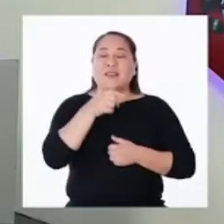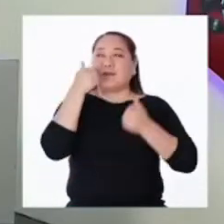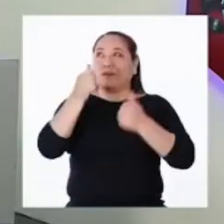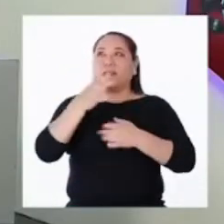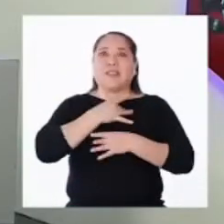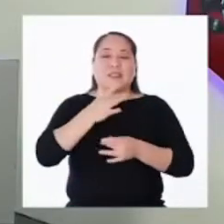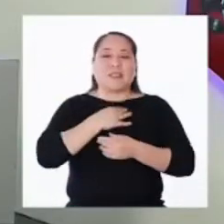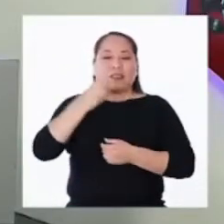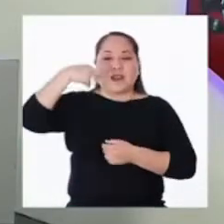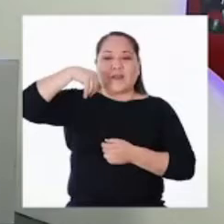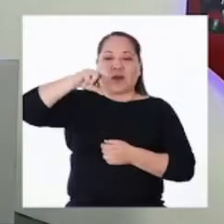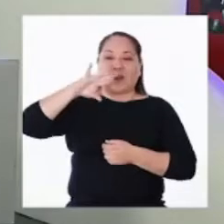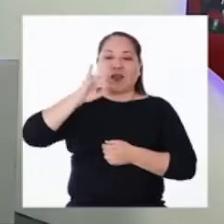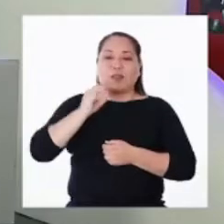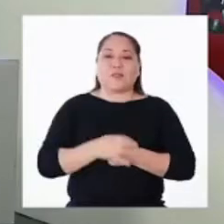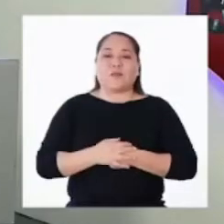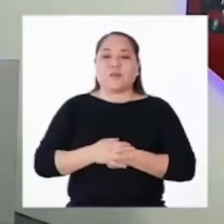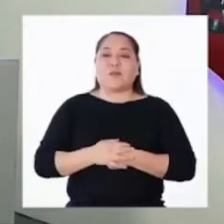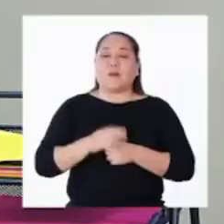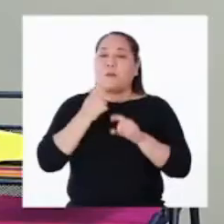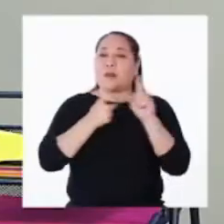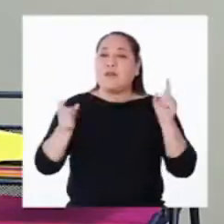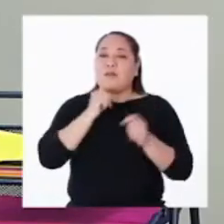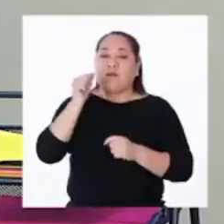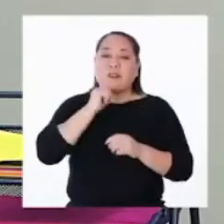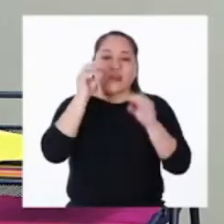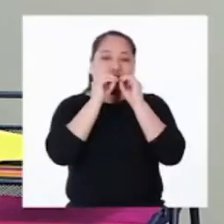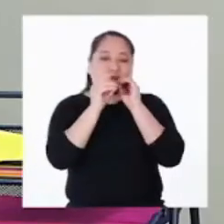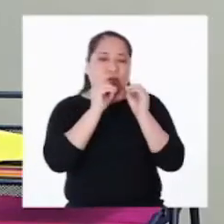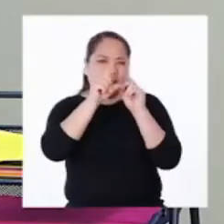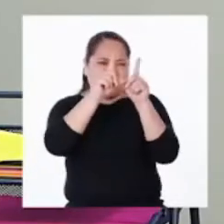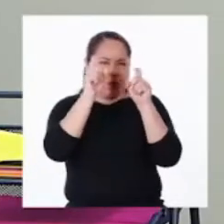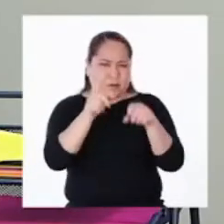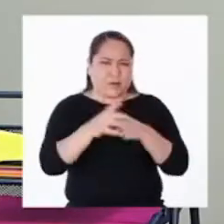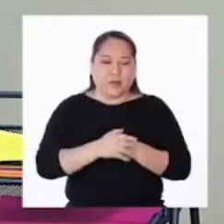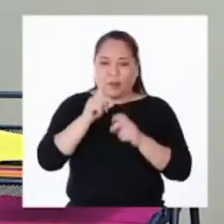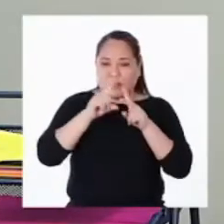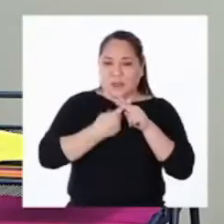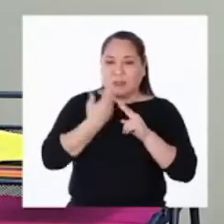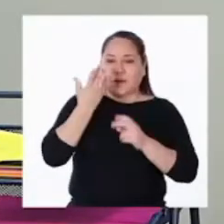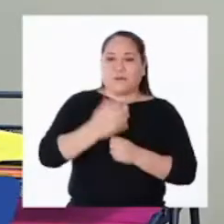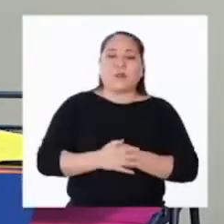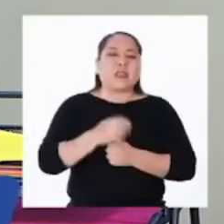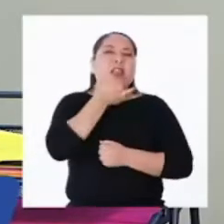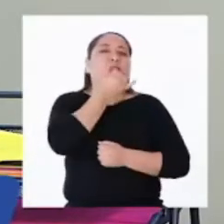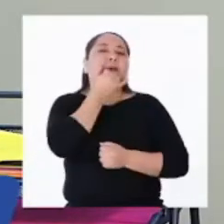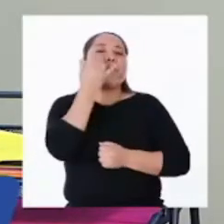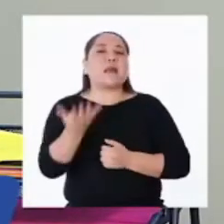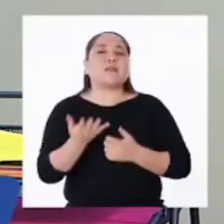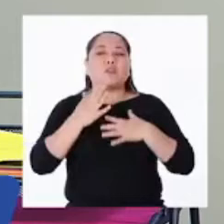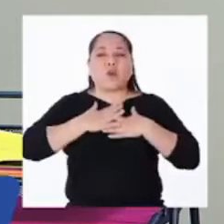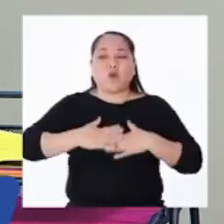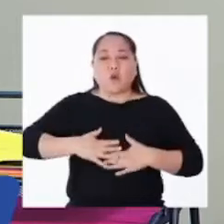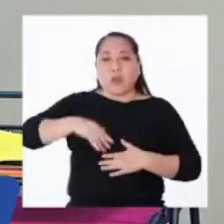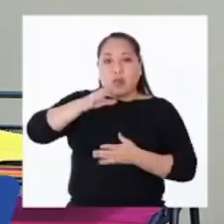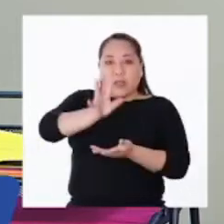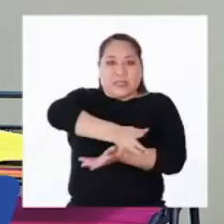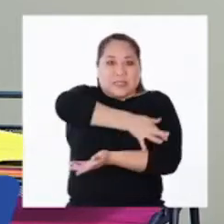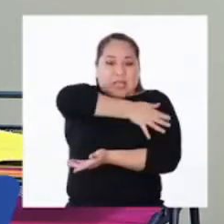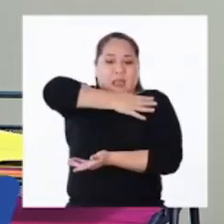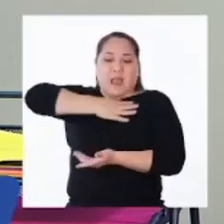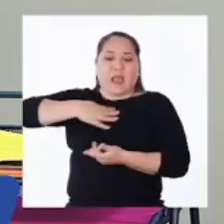Esto ha estado muy interesante, Mario. Pero falta resolver la pregunta inicial. ¿Qué sucede con nuestro